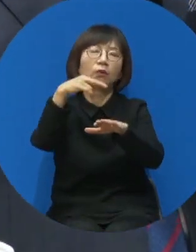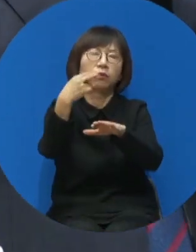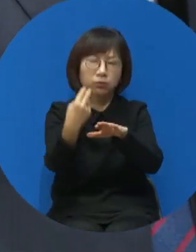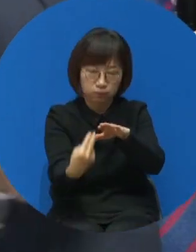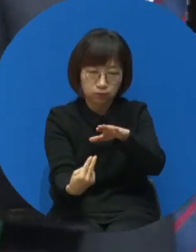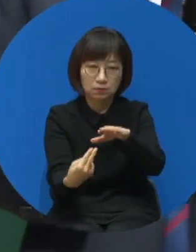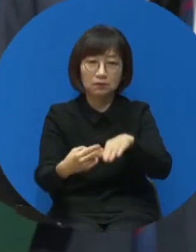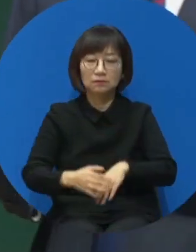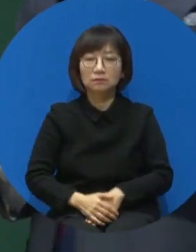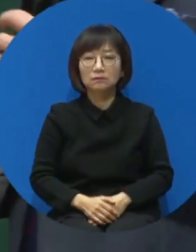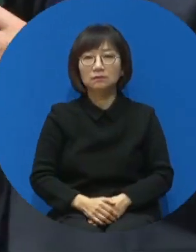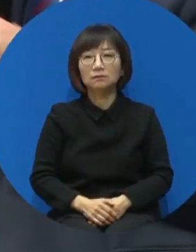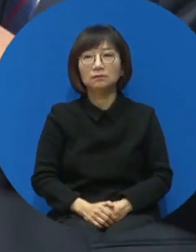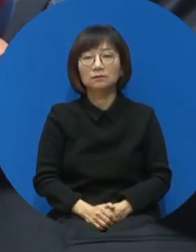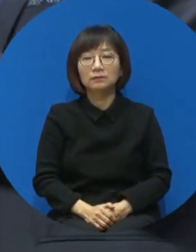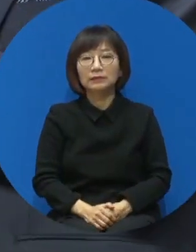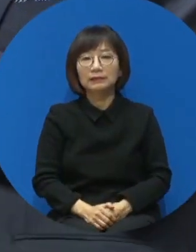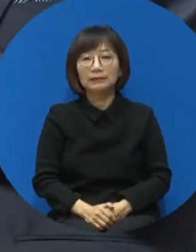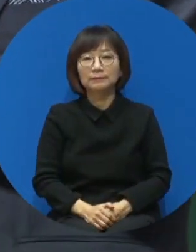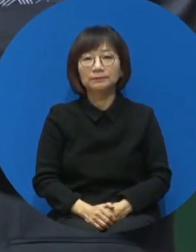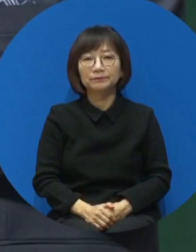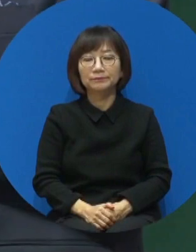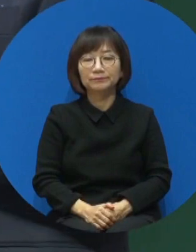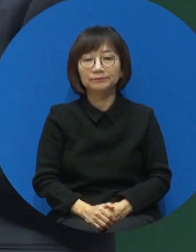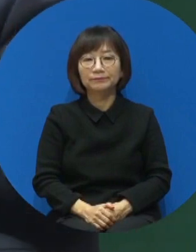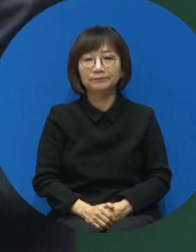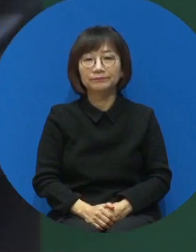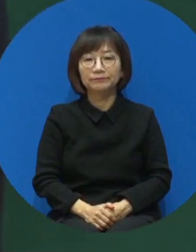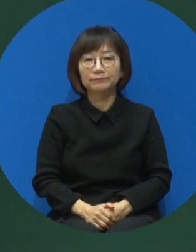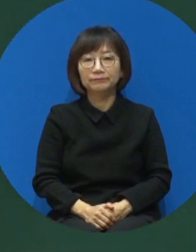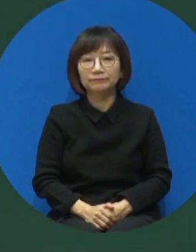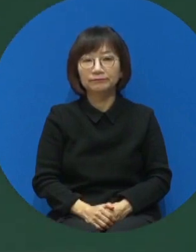40 incluso todo esto es un malentendido anónimo